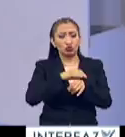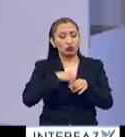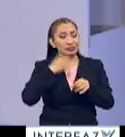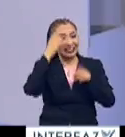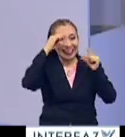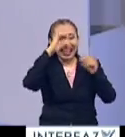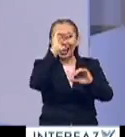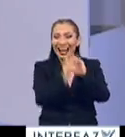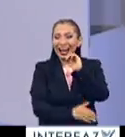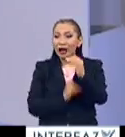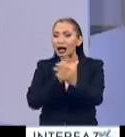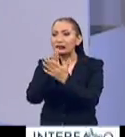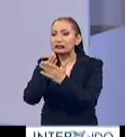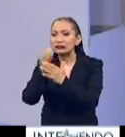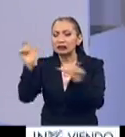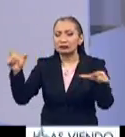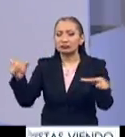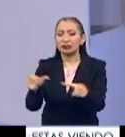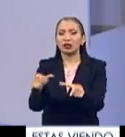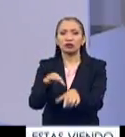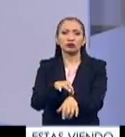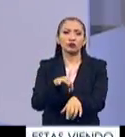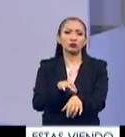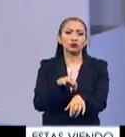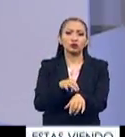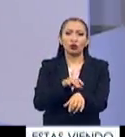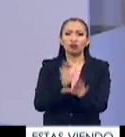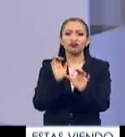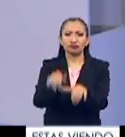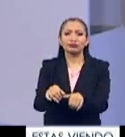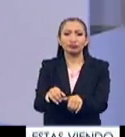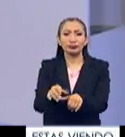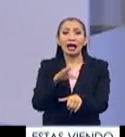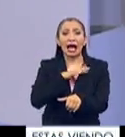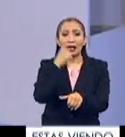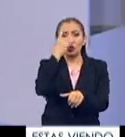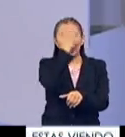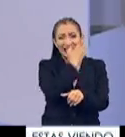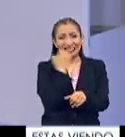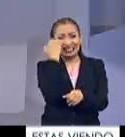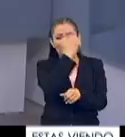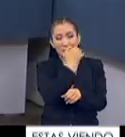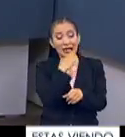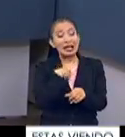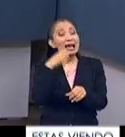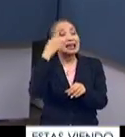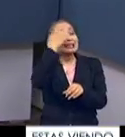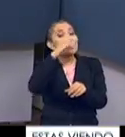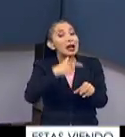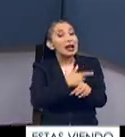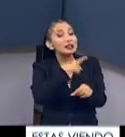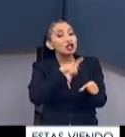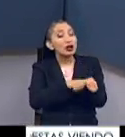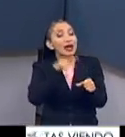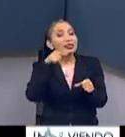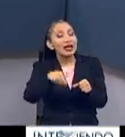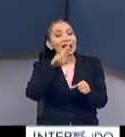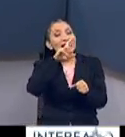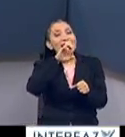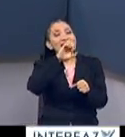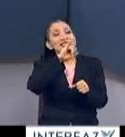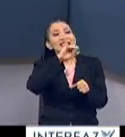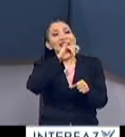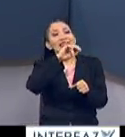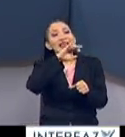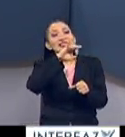ingresar a una especialidad cada vez son menos los médicos que ingresan. Hay un examen que es el Examen Nacional de Residencias